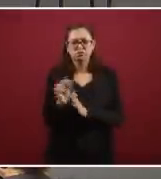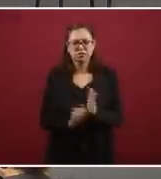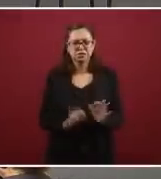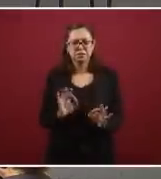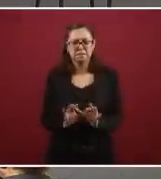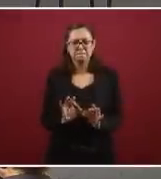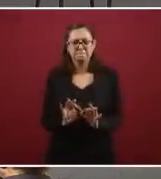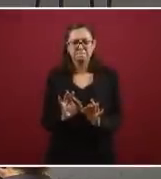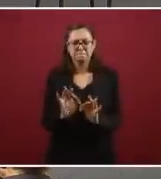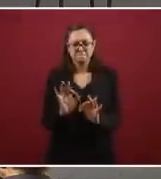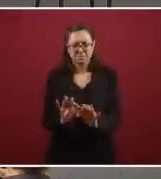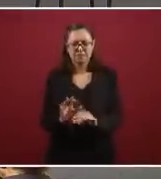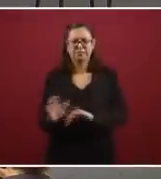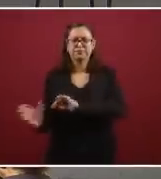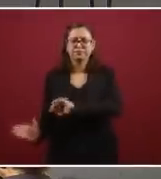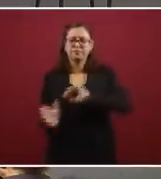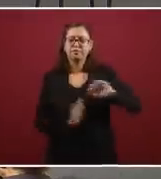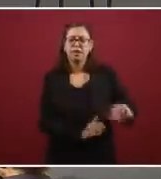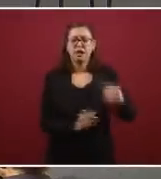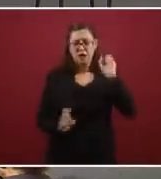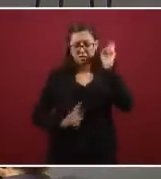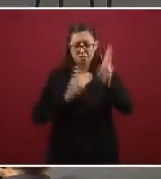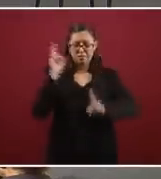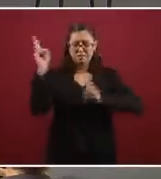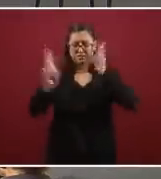verificaciones, realizamos